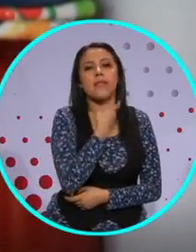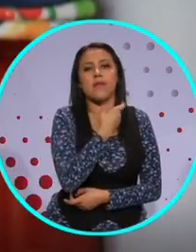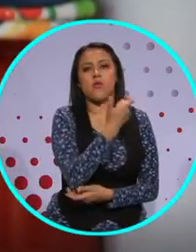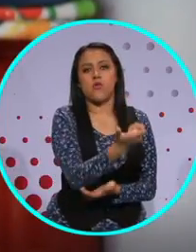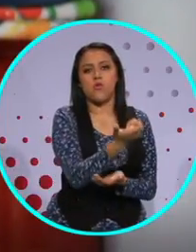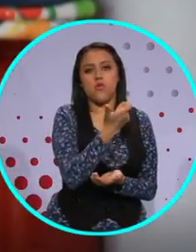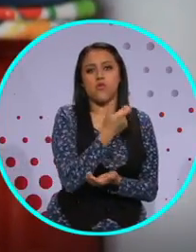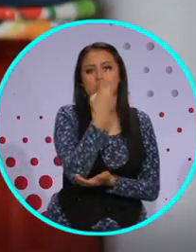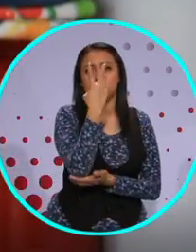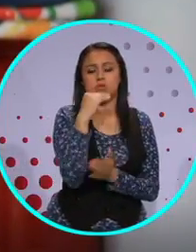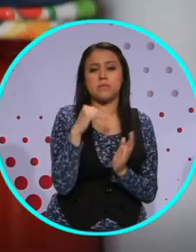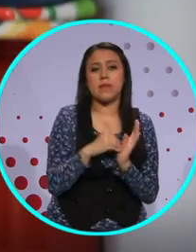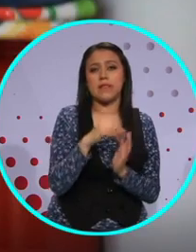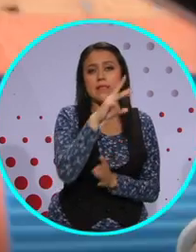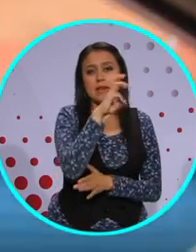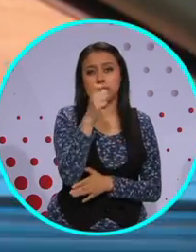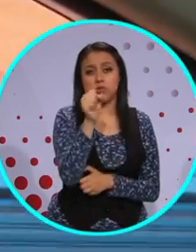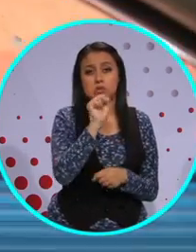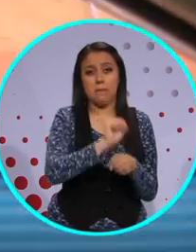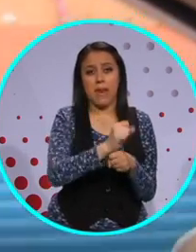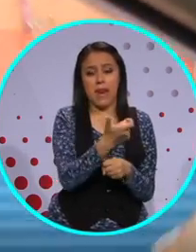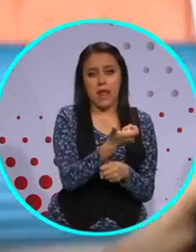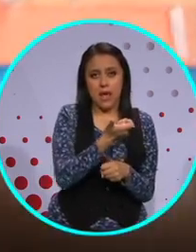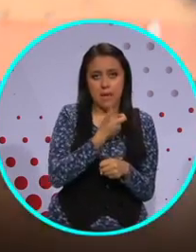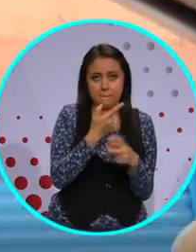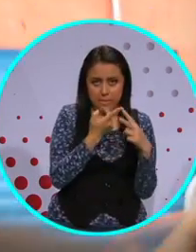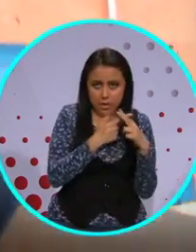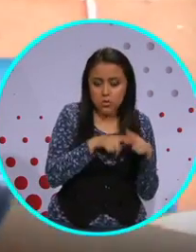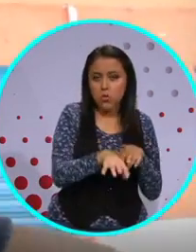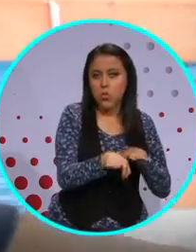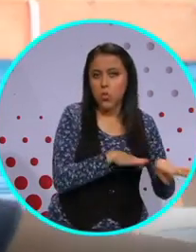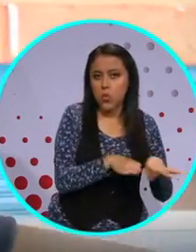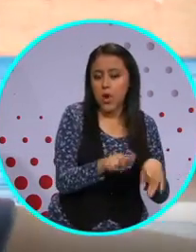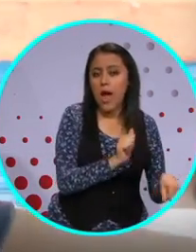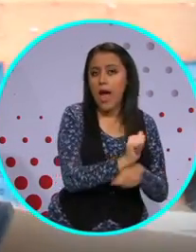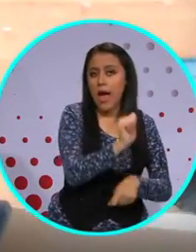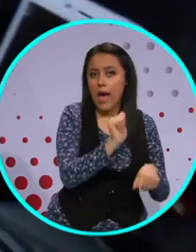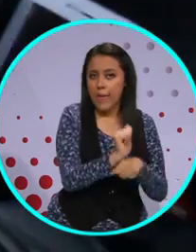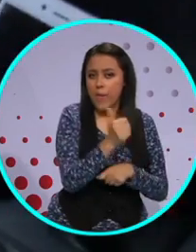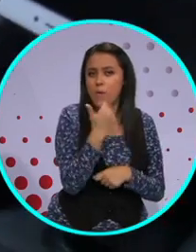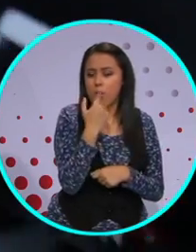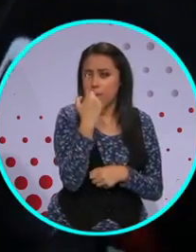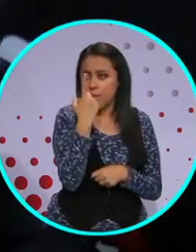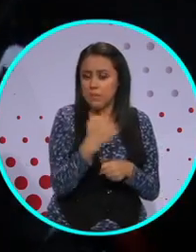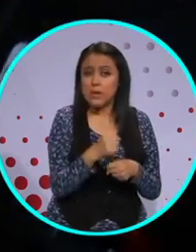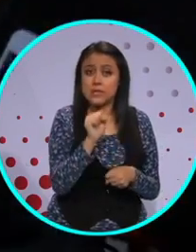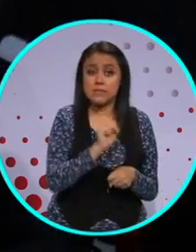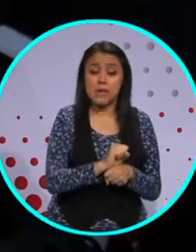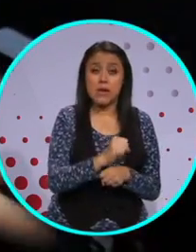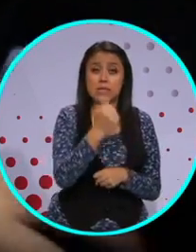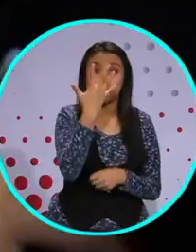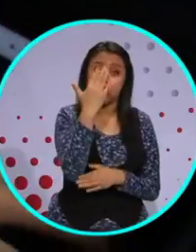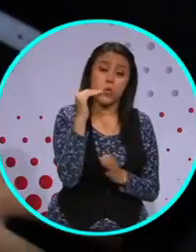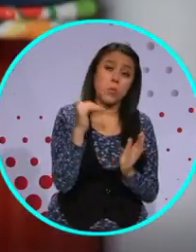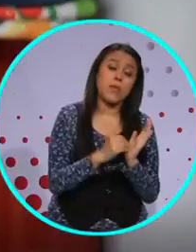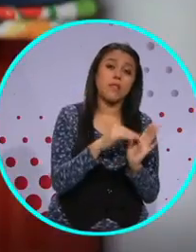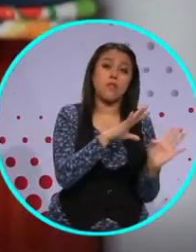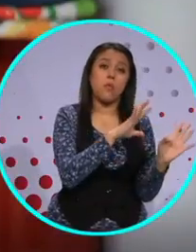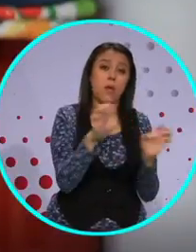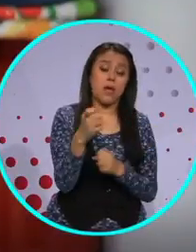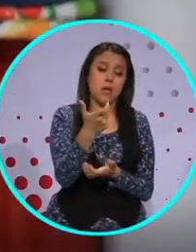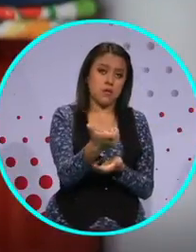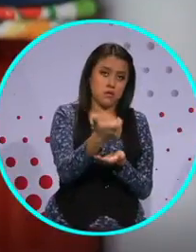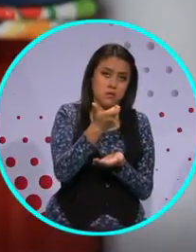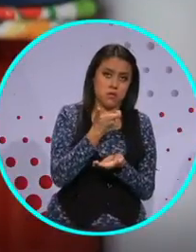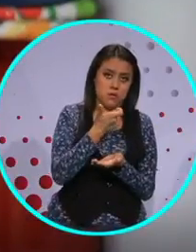de dos mil trescientos a la semana comenzó a trabajar el vehículo dice que la primera semana ganó cinco mil 900 pesos llega